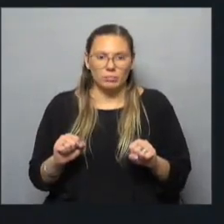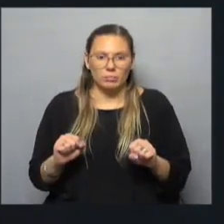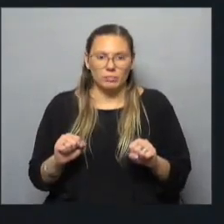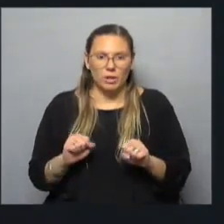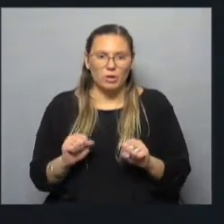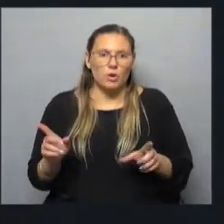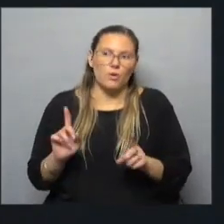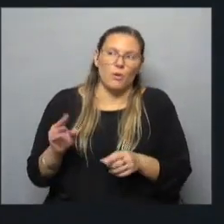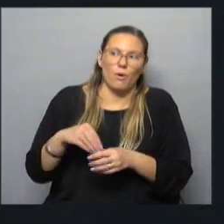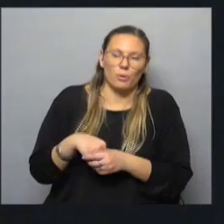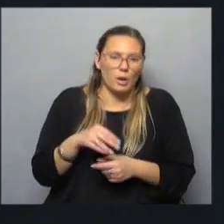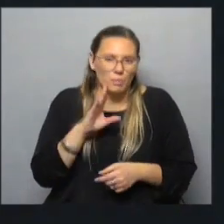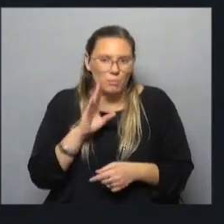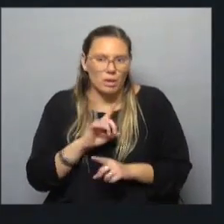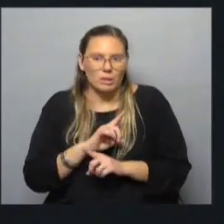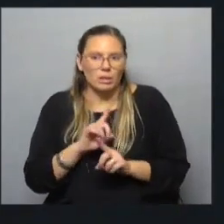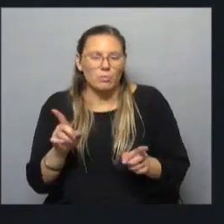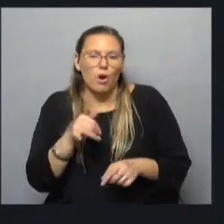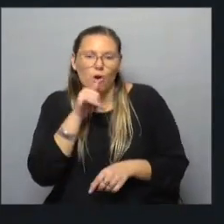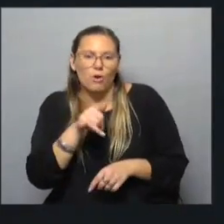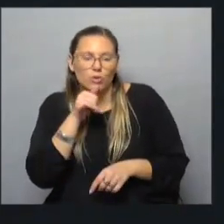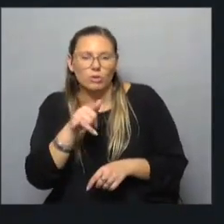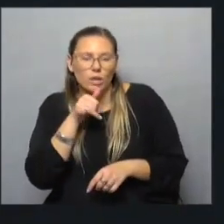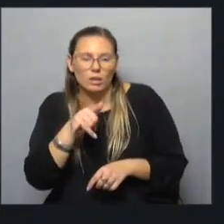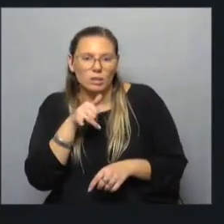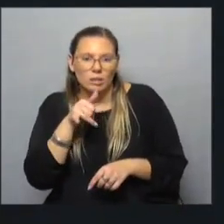no incluirla y no contar parte